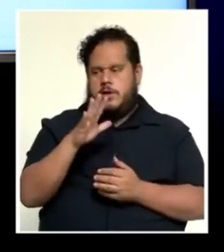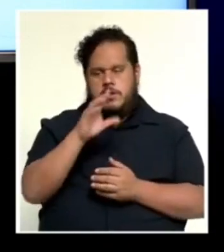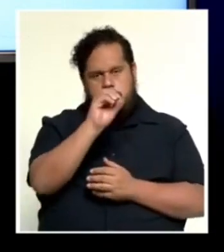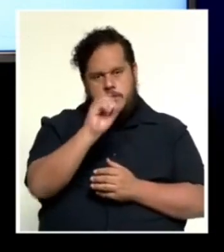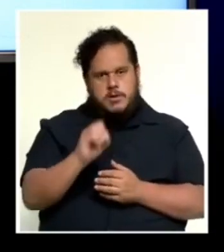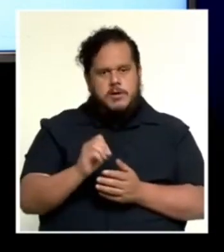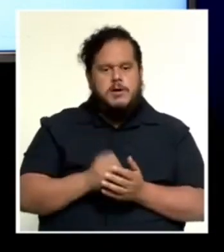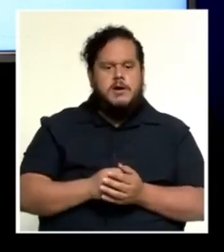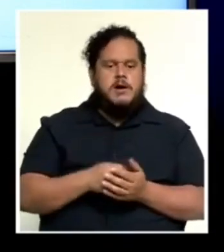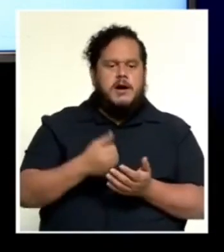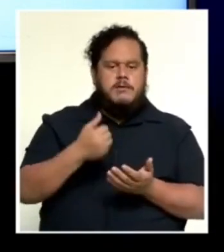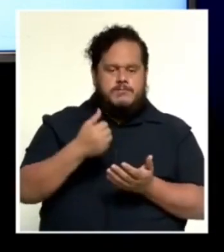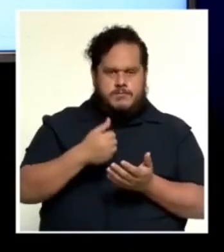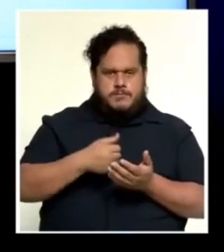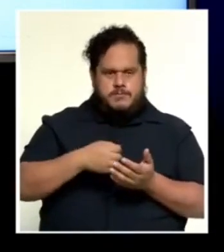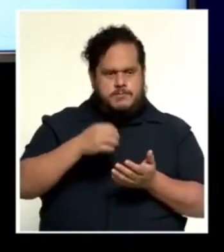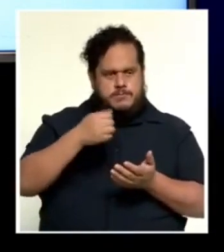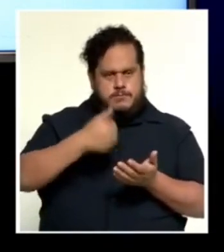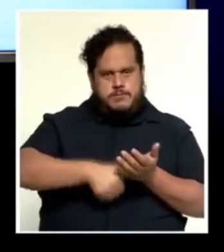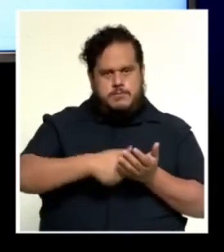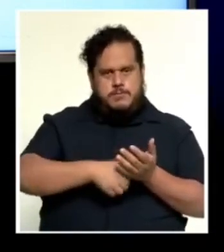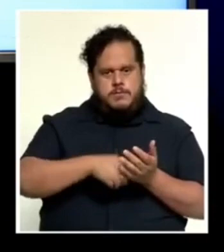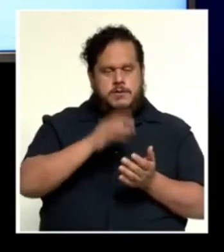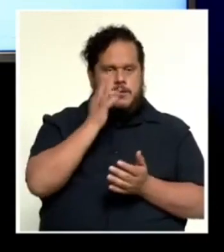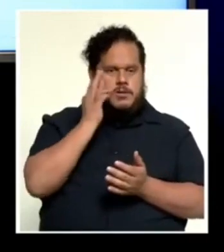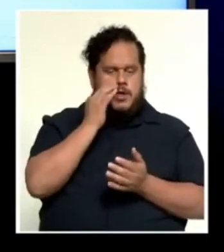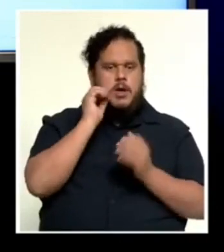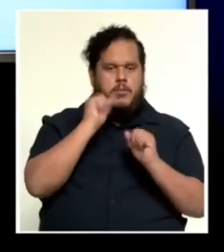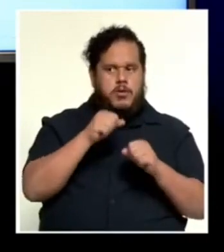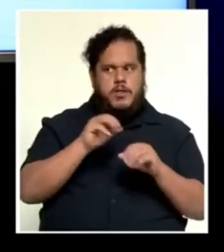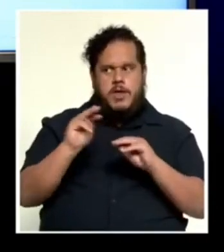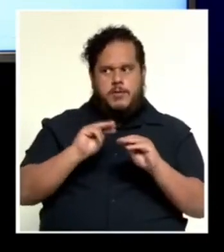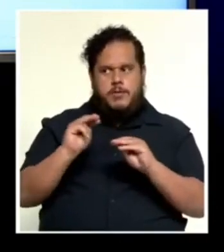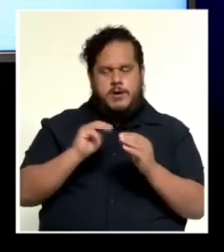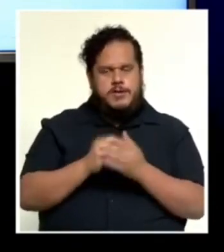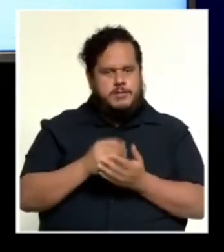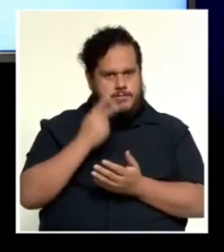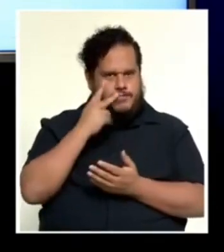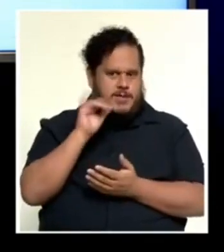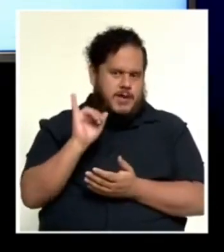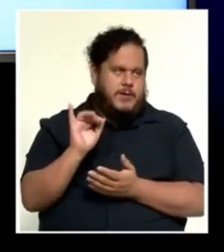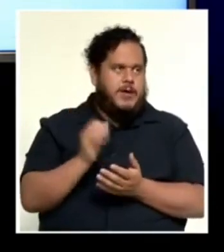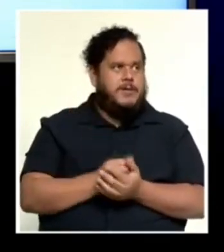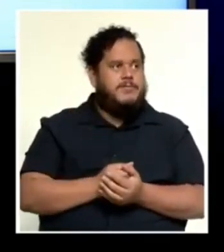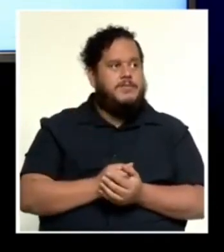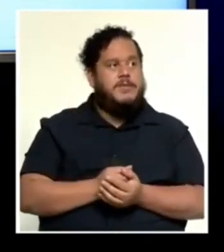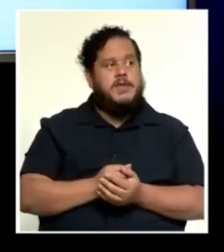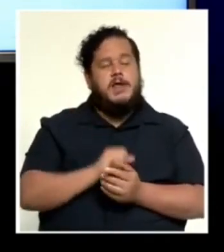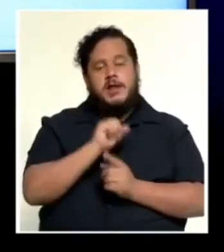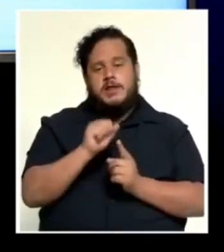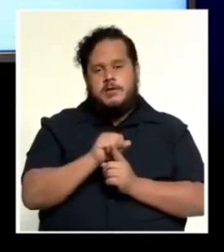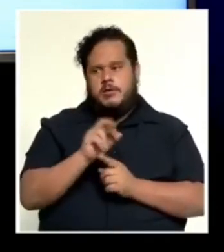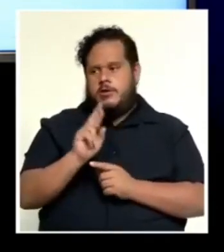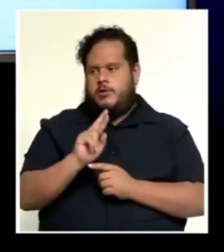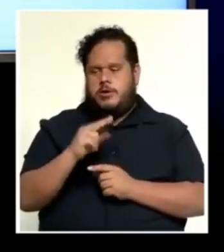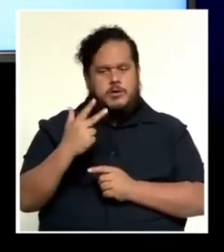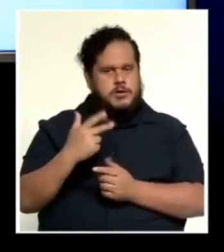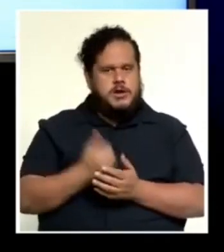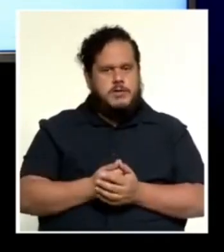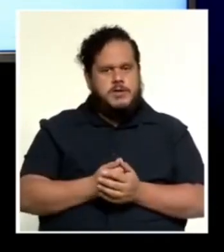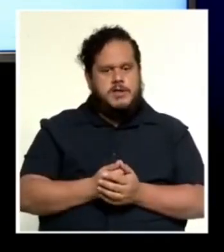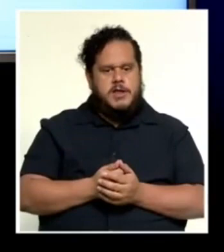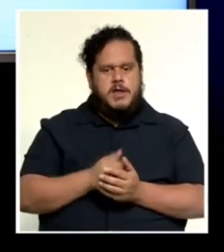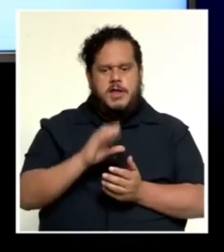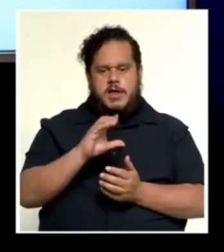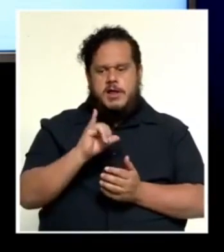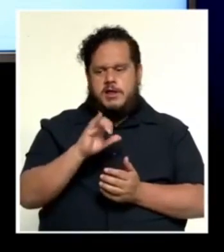15% de los votantes de don José María tenían alguna posibilidad de movilización. Helo aquí. ¿verdad? Wow. En el caso de don Rodrigo Chávez, el Centro de